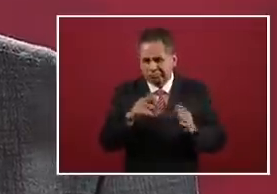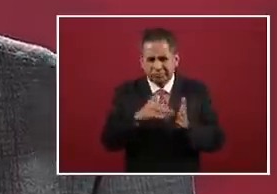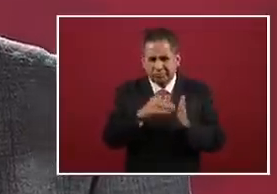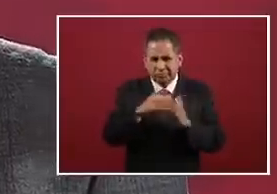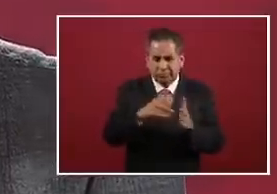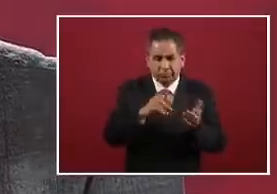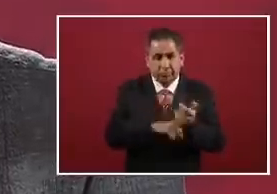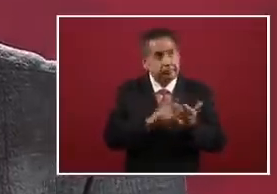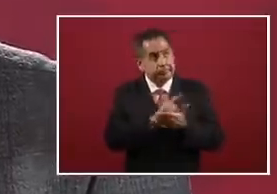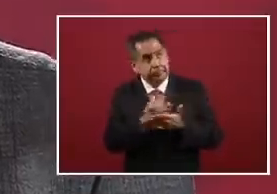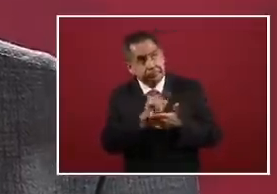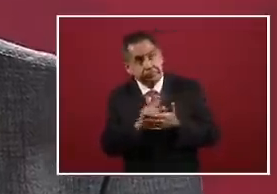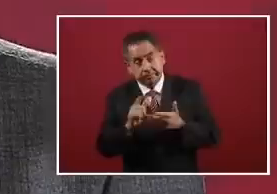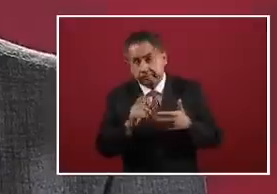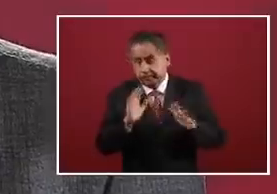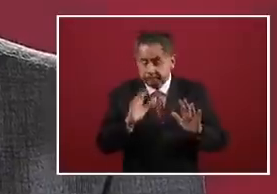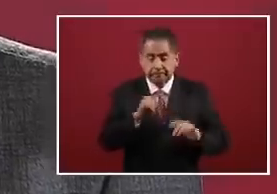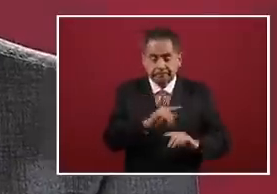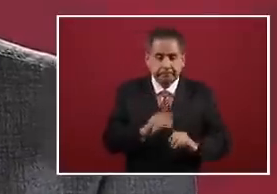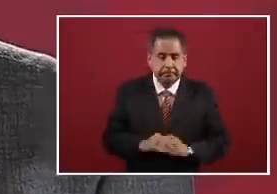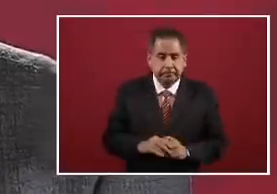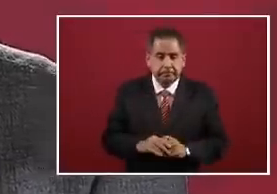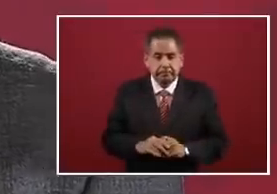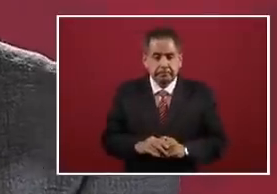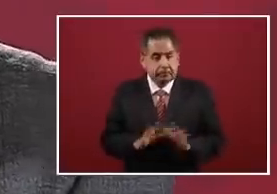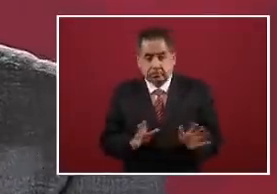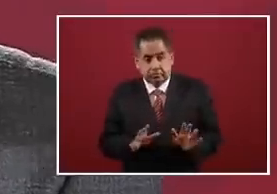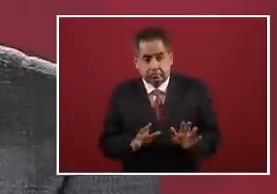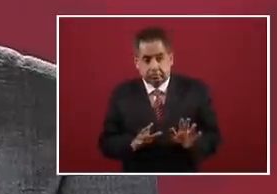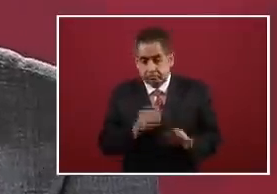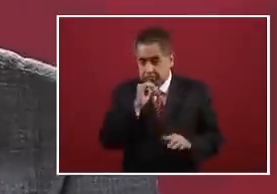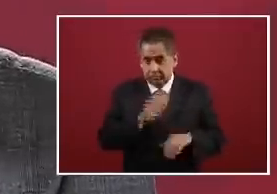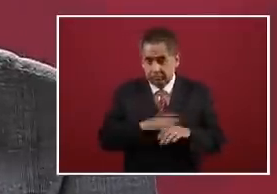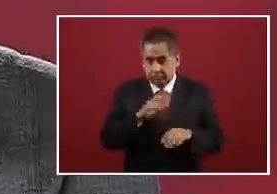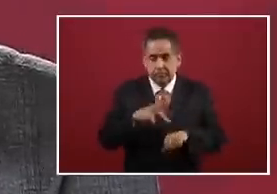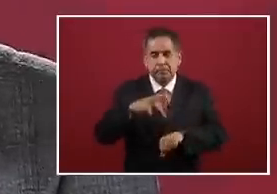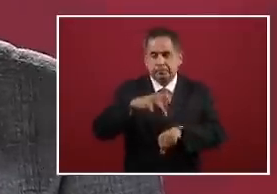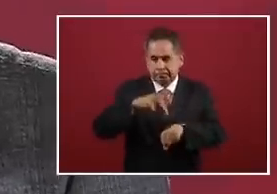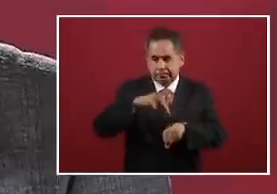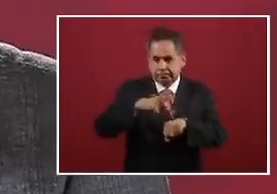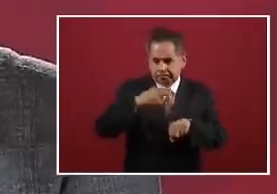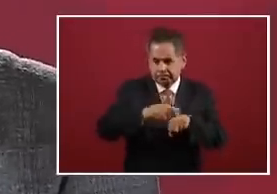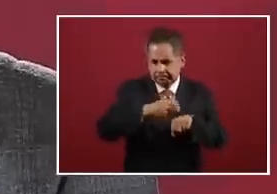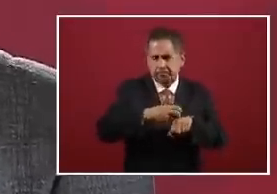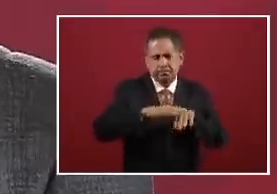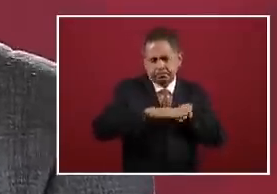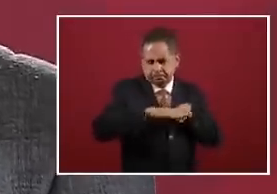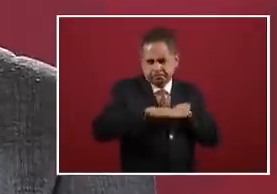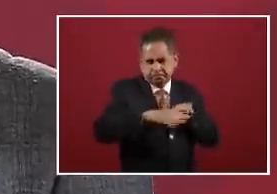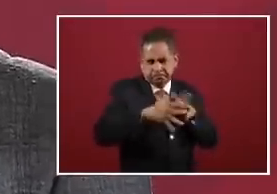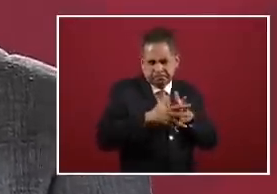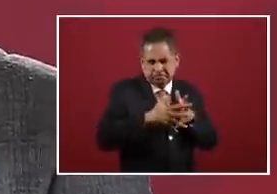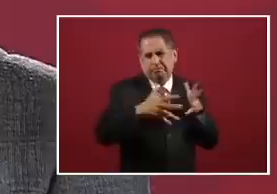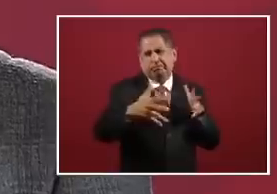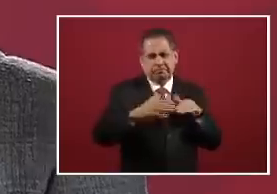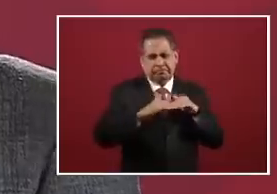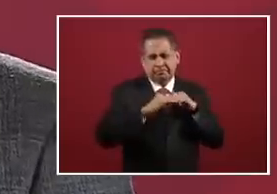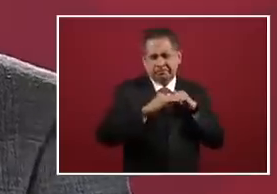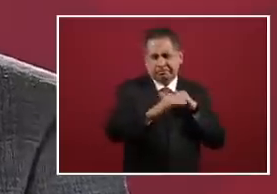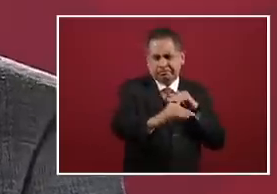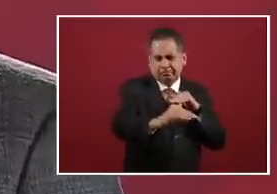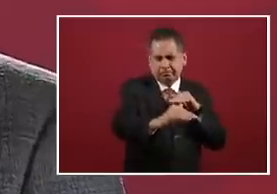hasta limpiarlo, y es todo lo que hay. Hay una cimentación muy amplia, no están más